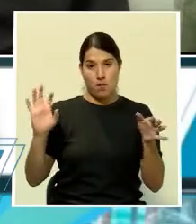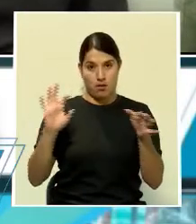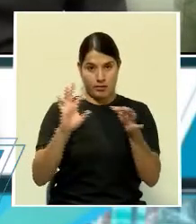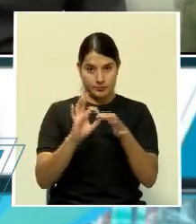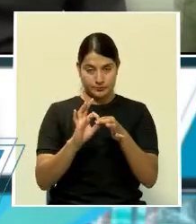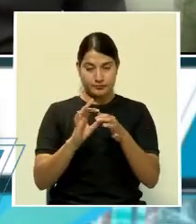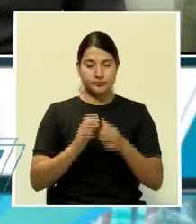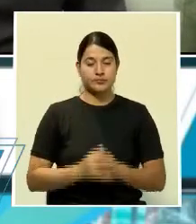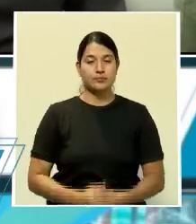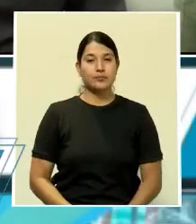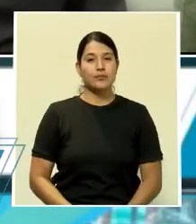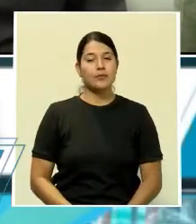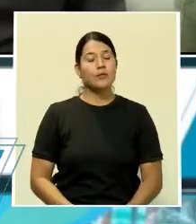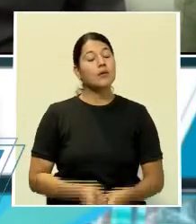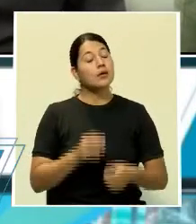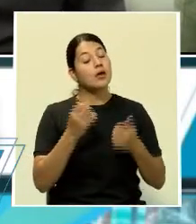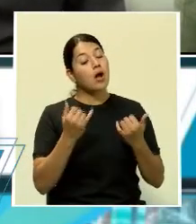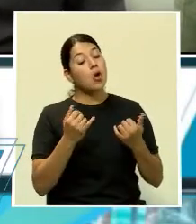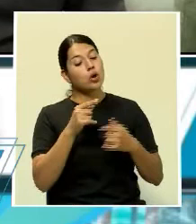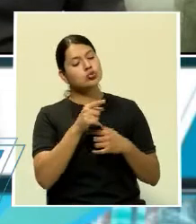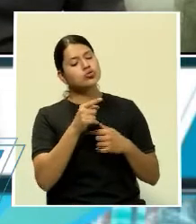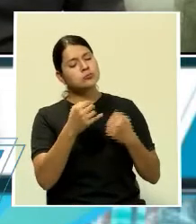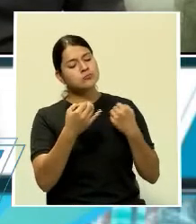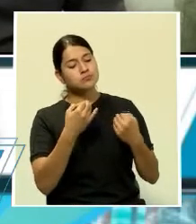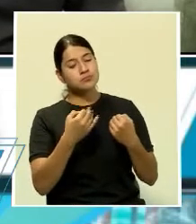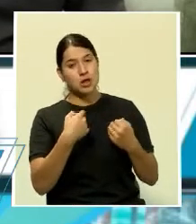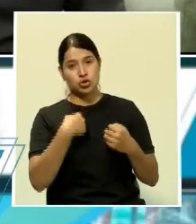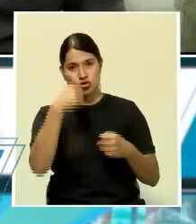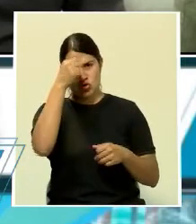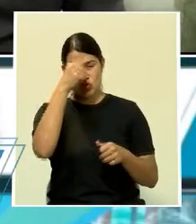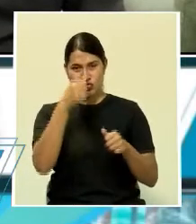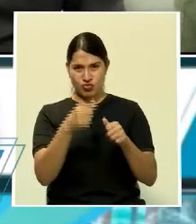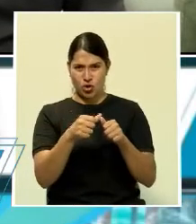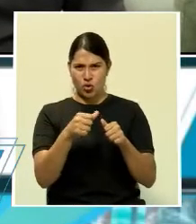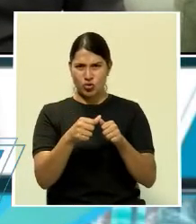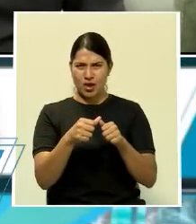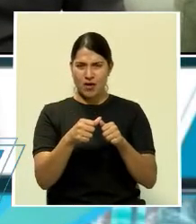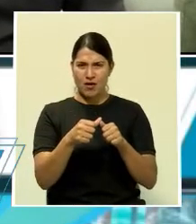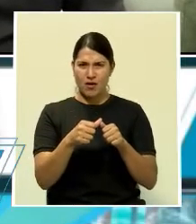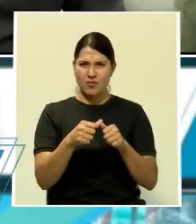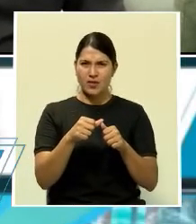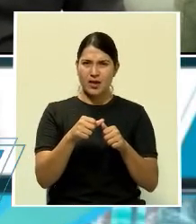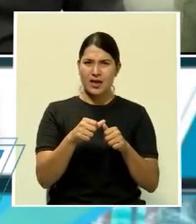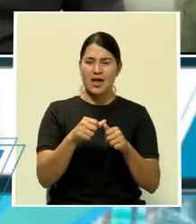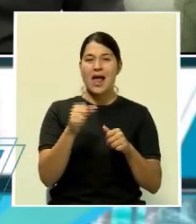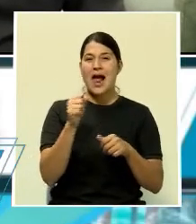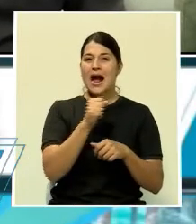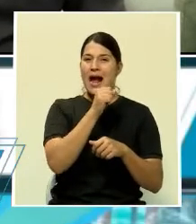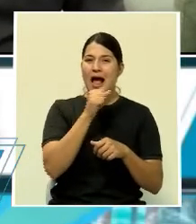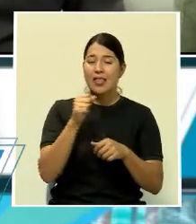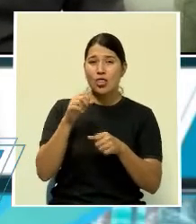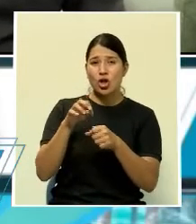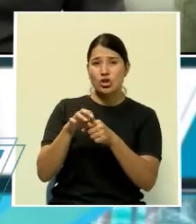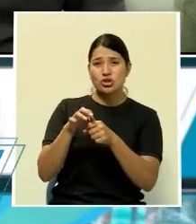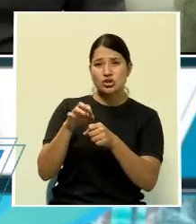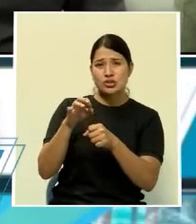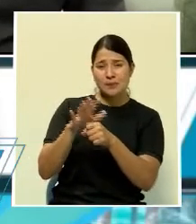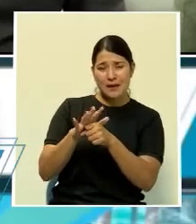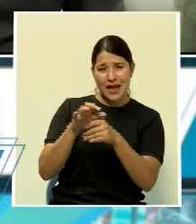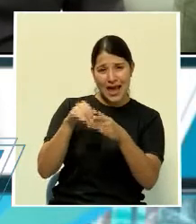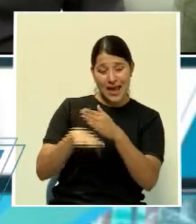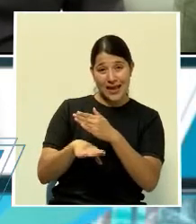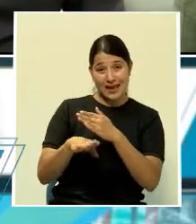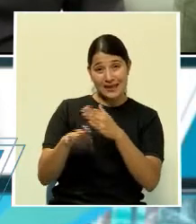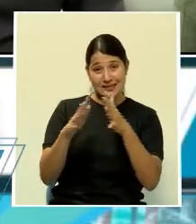entre esos aportes, ahora que lo escuchaba hablar, recordaba los cantos de plantación que se dieron en Estados